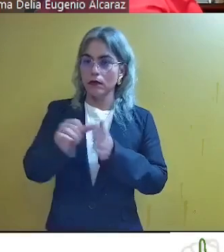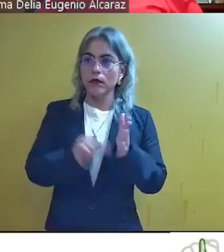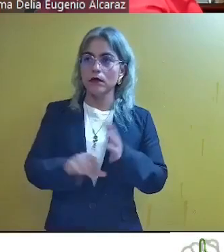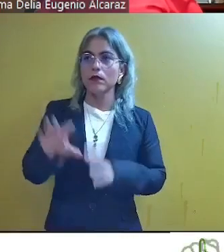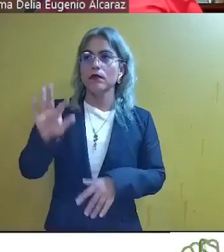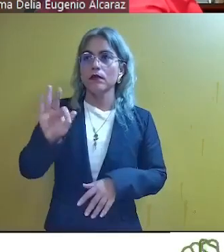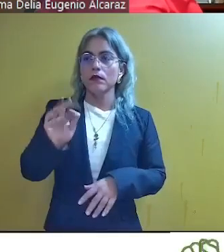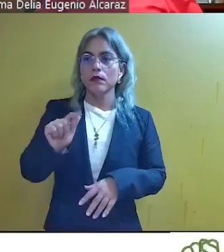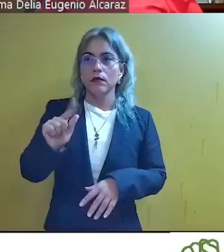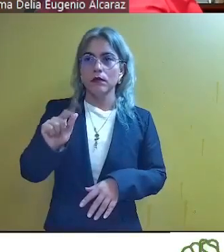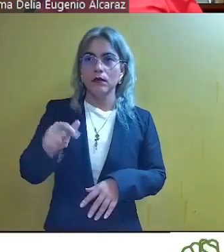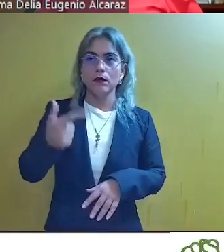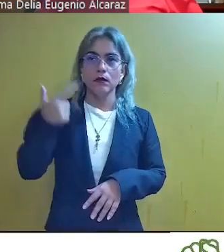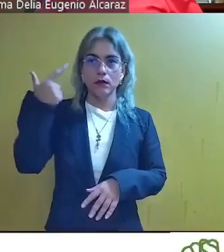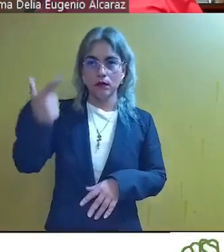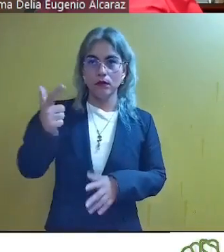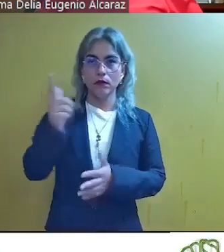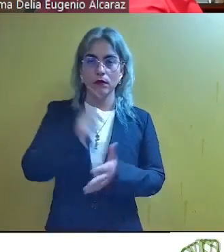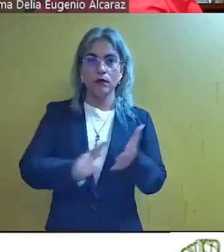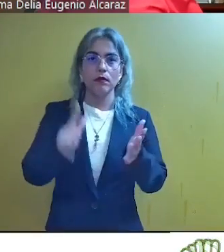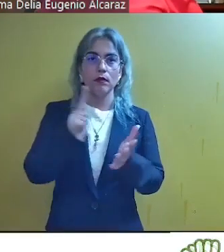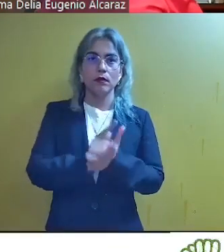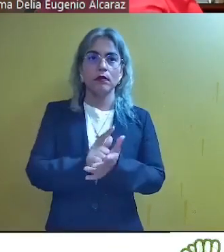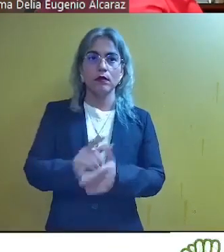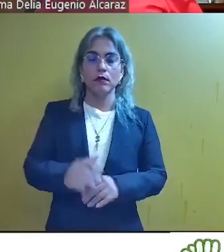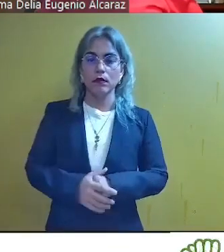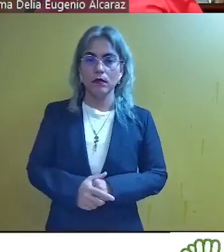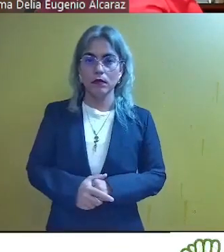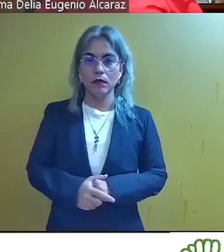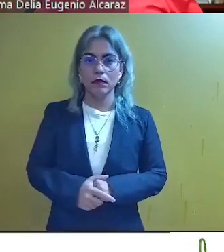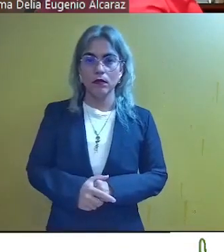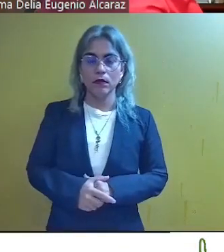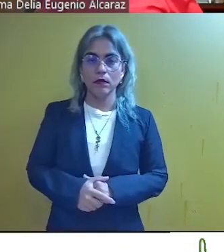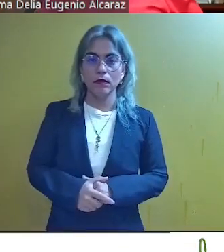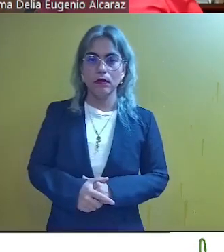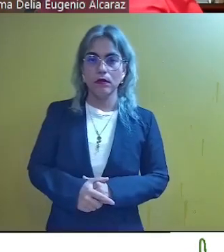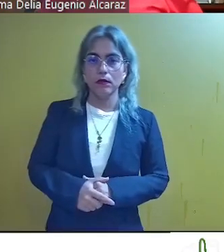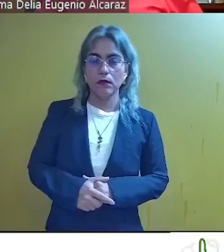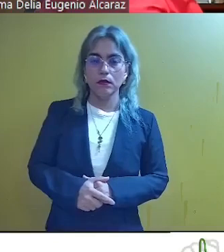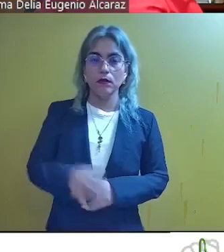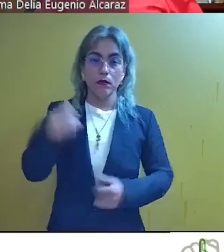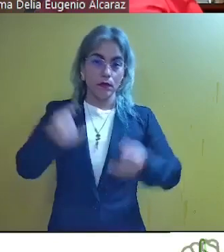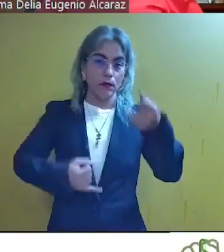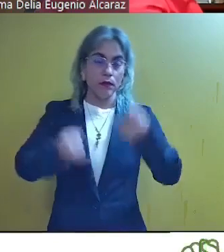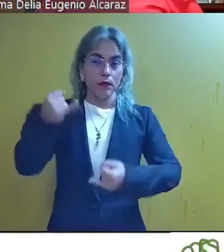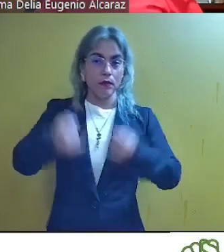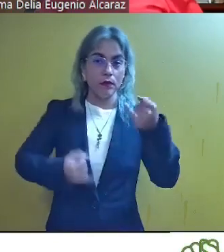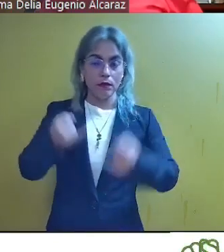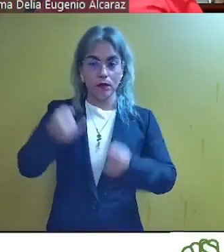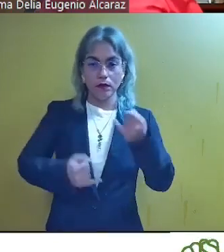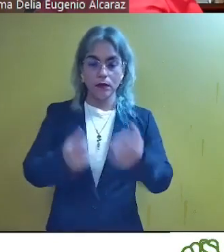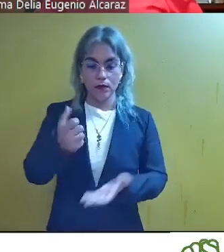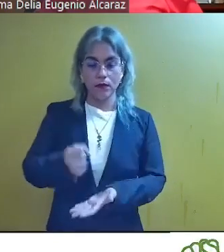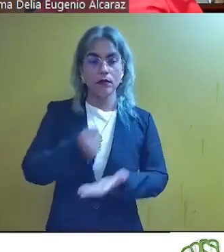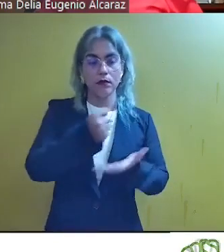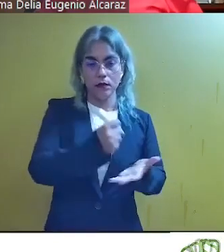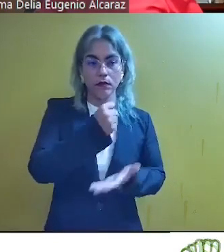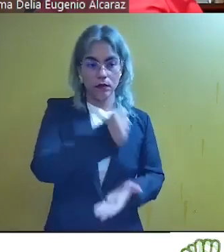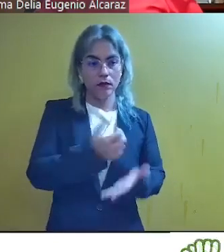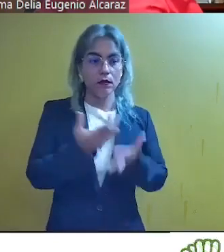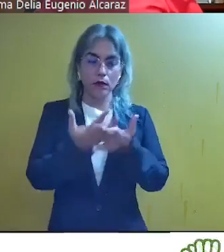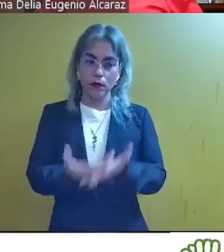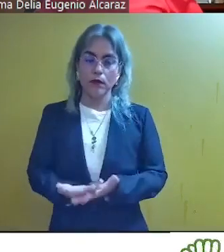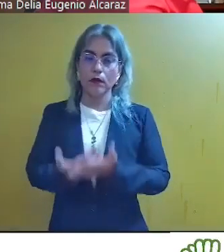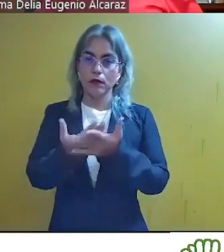de la Ley Federal de Presupuesto y Responsabilidad Hacendaria, que dispone que los ejecutores de gasto con cargo a sus respectivos presupuestos y de conformidad con